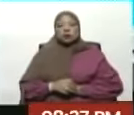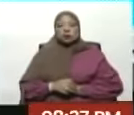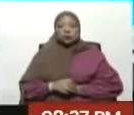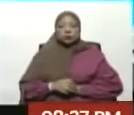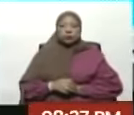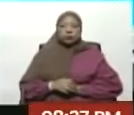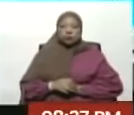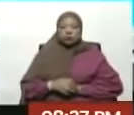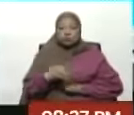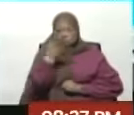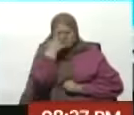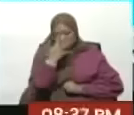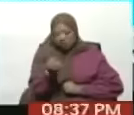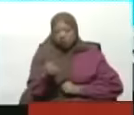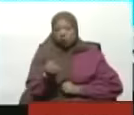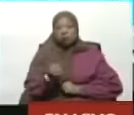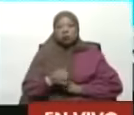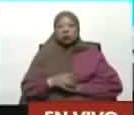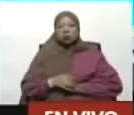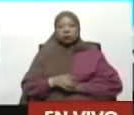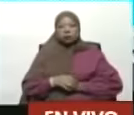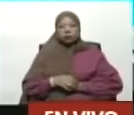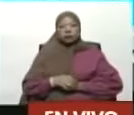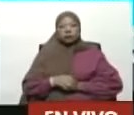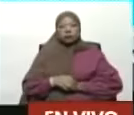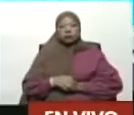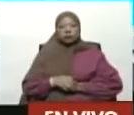¿Me entienden, verdad?